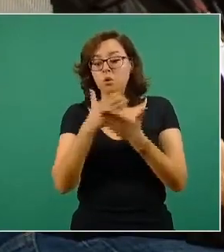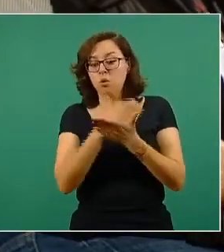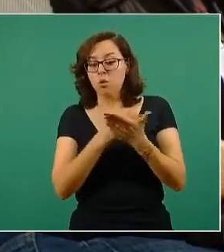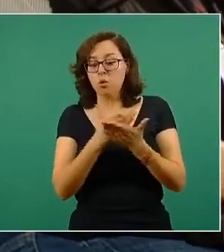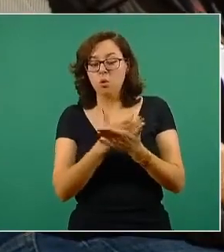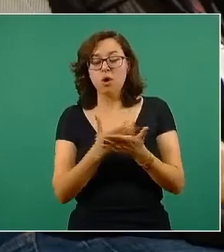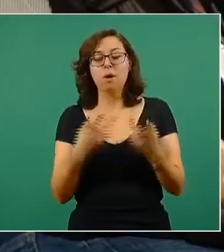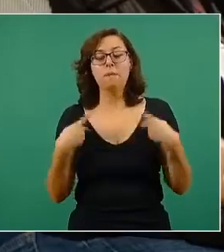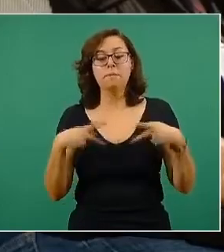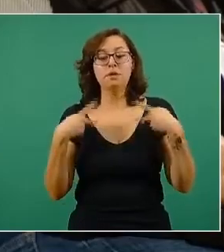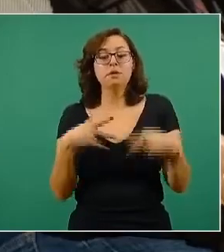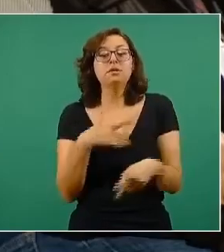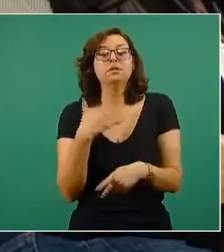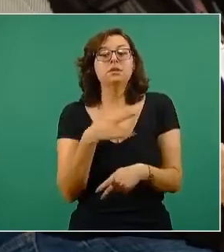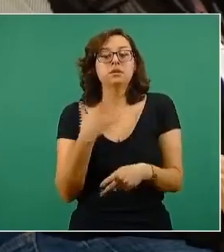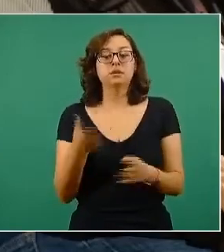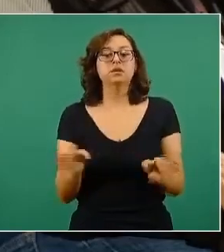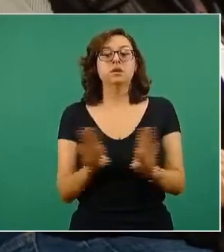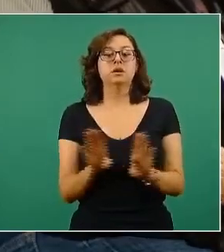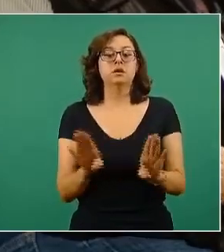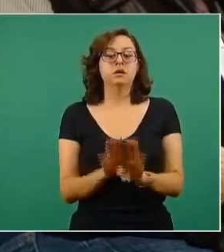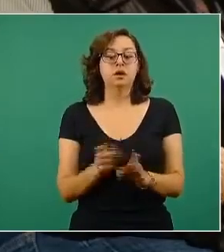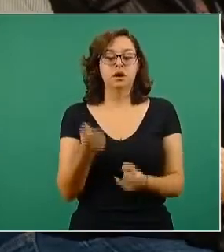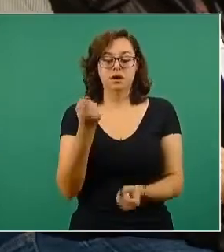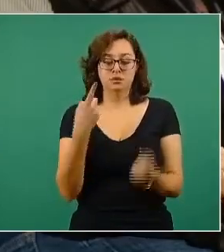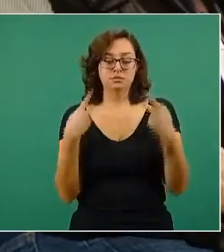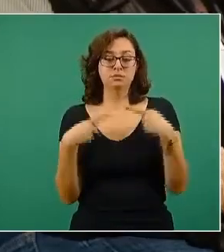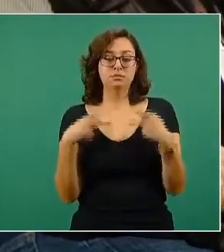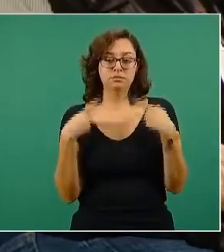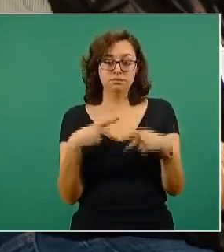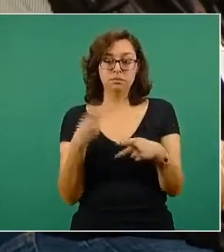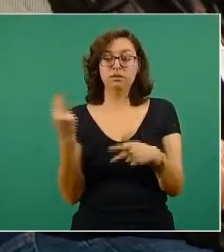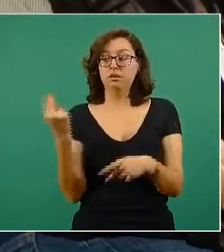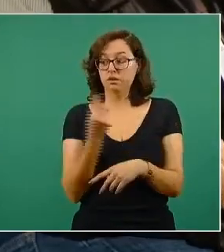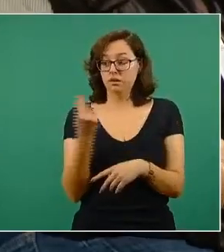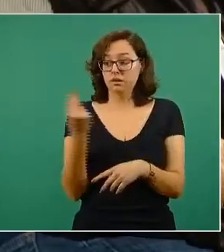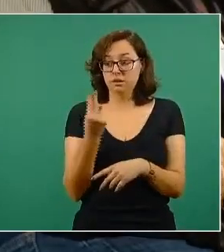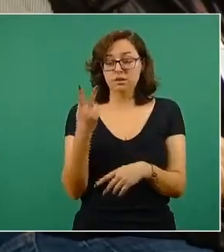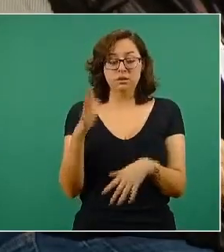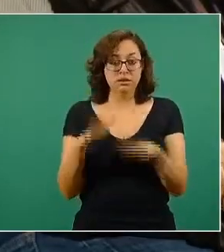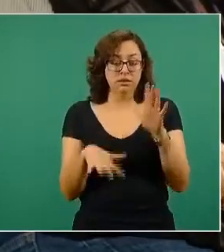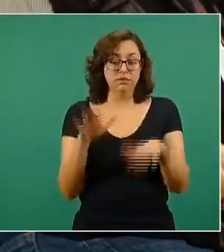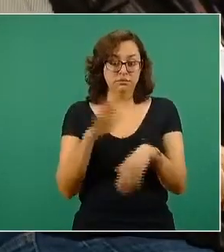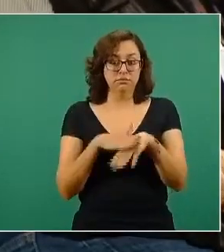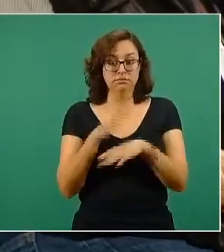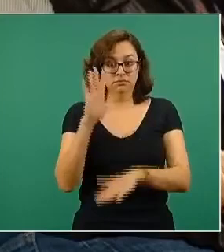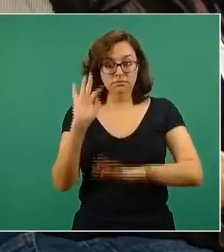dejan a las personas, requieren con tratamientos múltiples, ¿no?